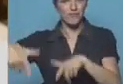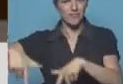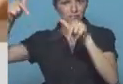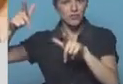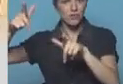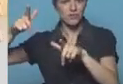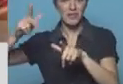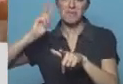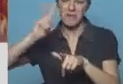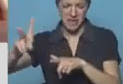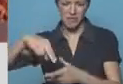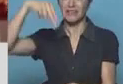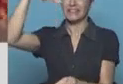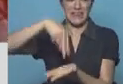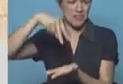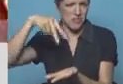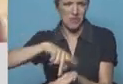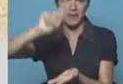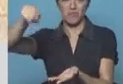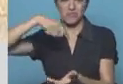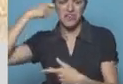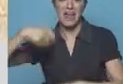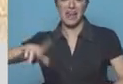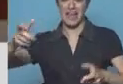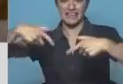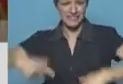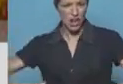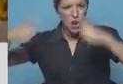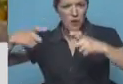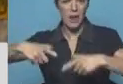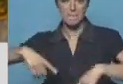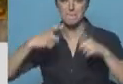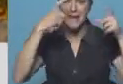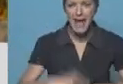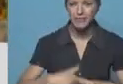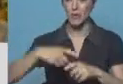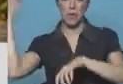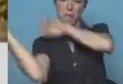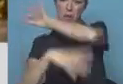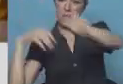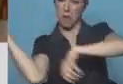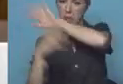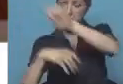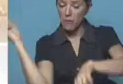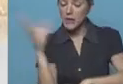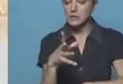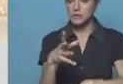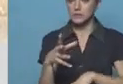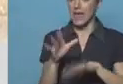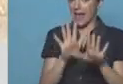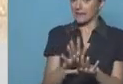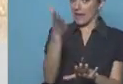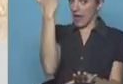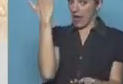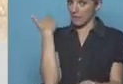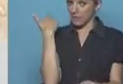volar tenedores, cucharas, cacerolas, platos. Esta es la Argentina que vivimos. Los políticos no podían salir a la calle. El hoy miembro